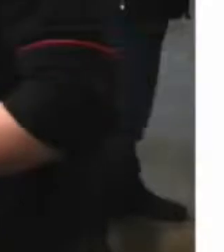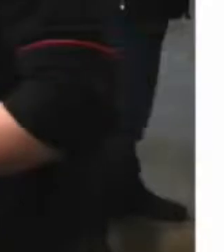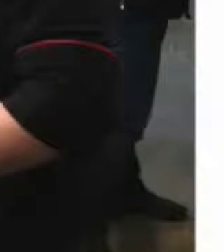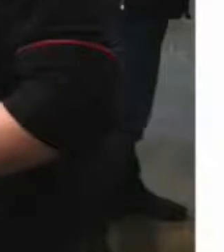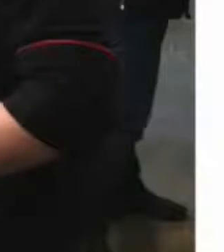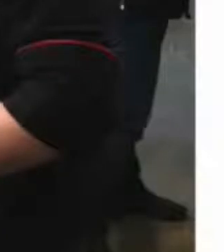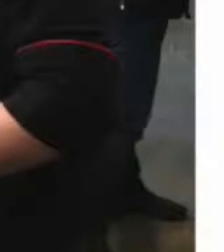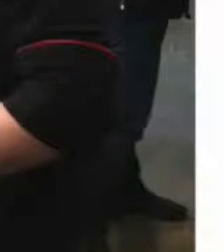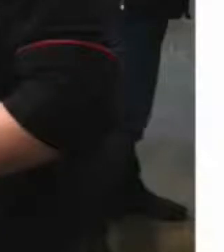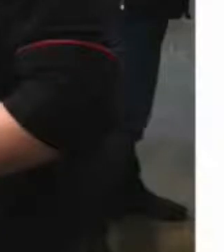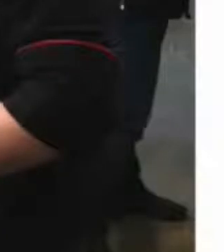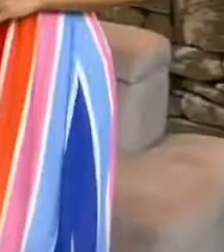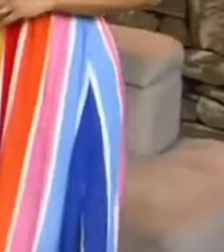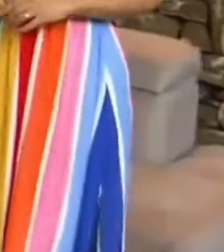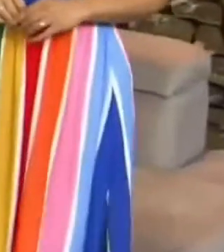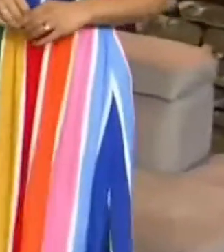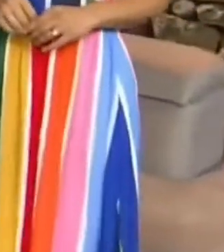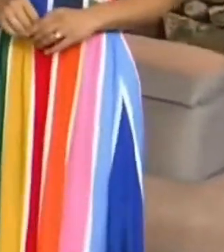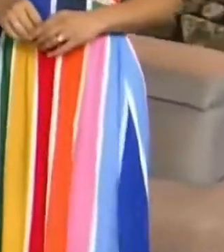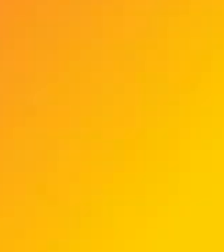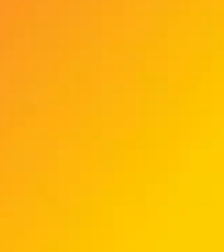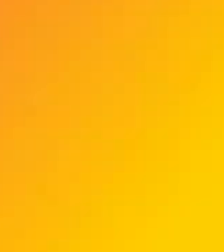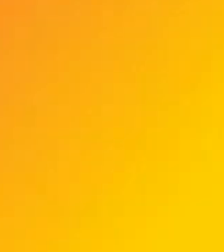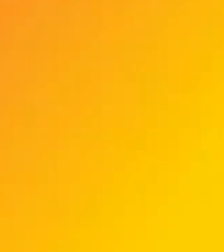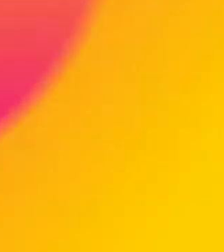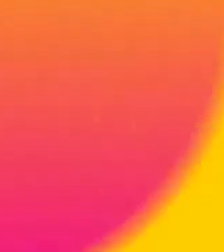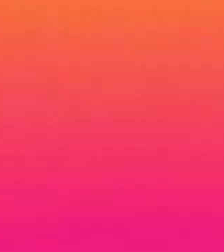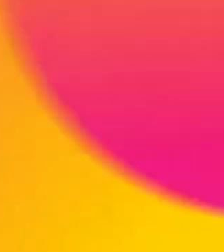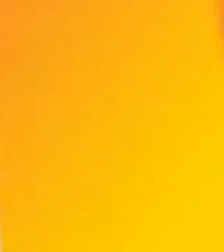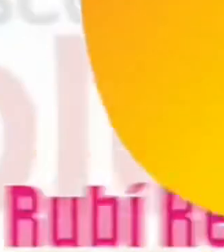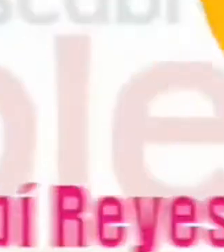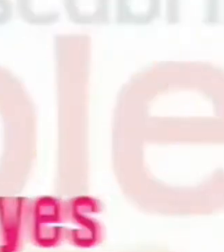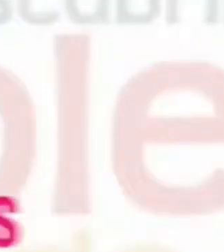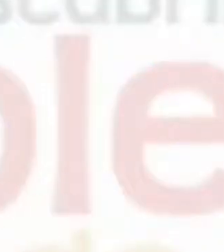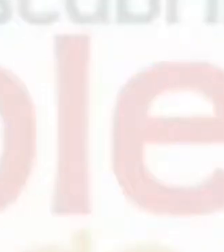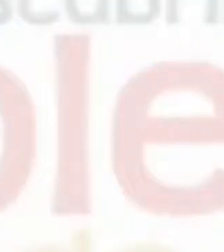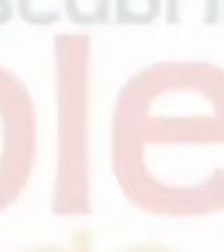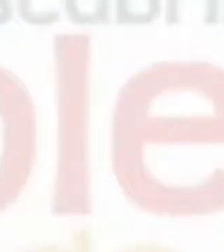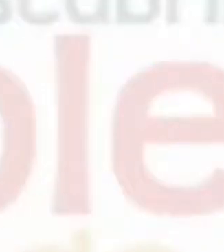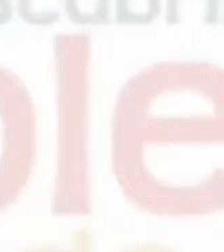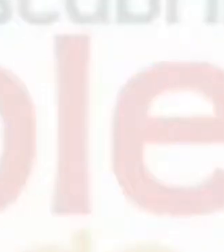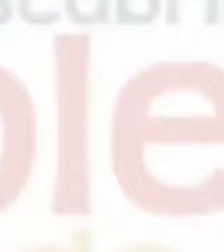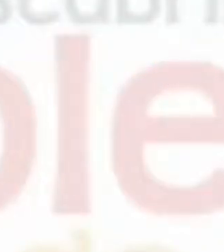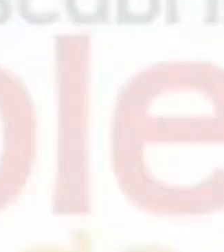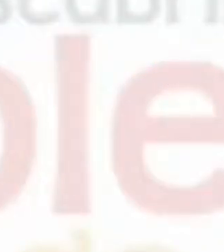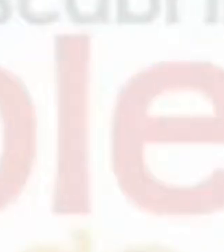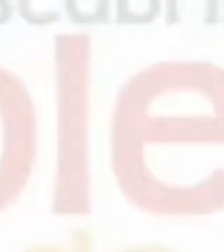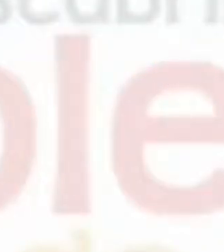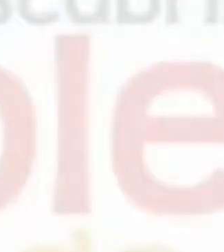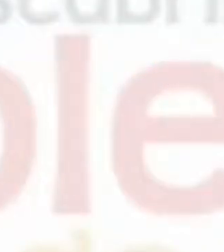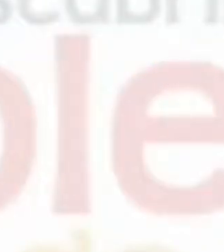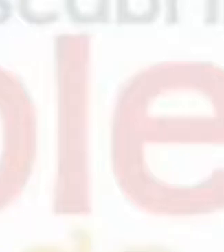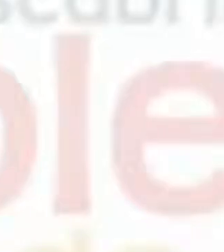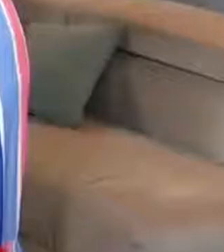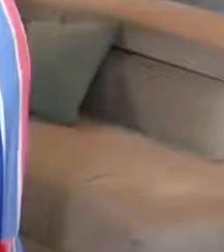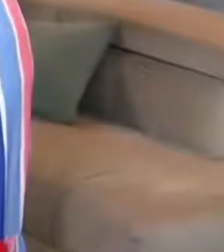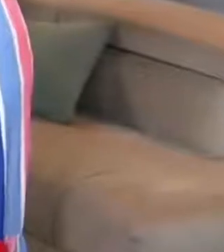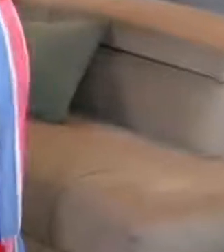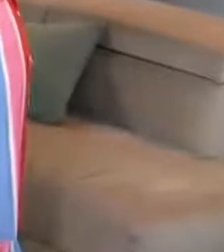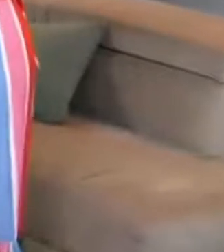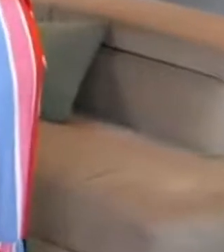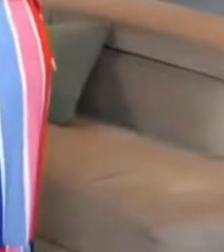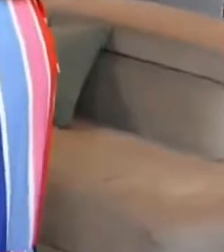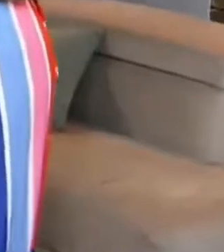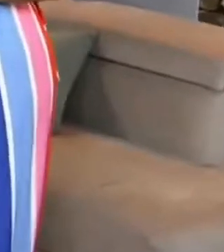el estudio nuestro chef favorito. Además, compartiremos con ustedes los 5 secretos de las personas positivas. Mañana preparen sus risas porque